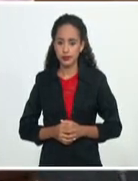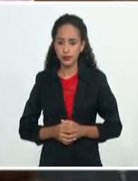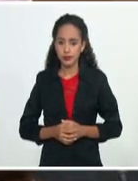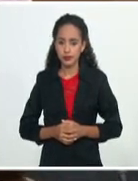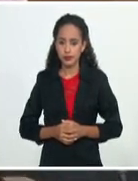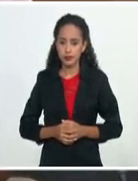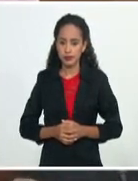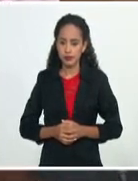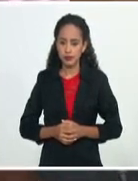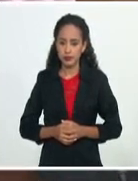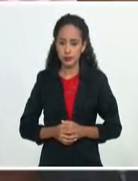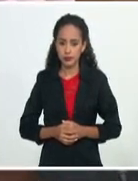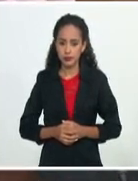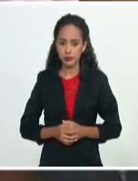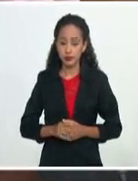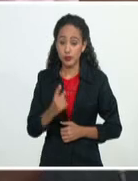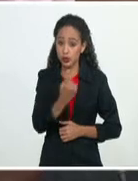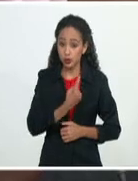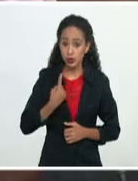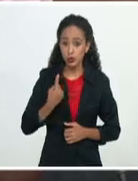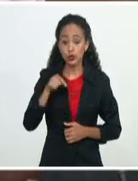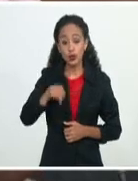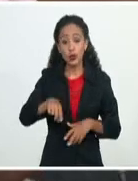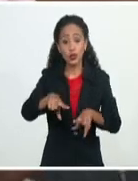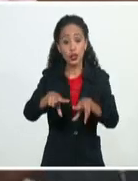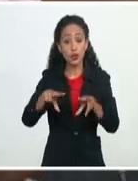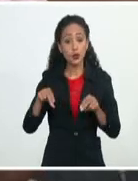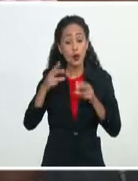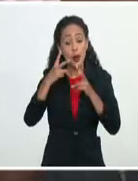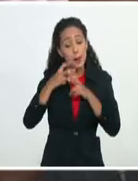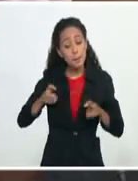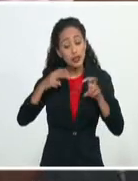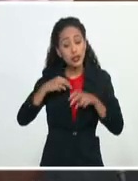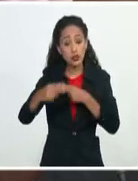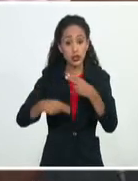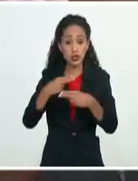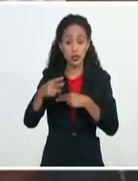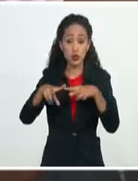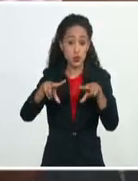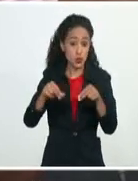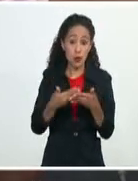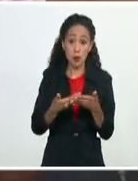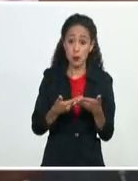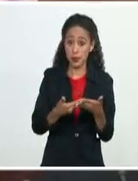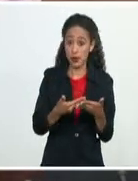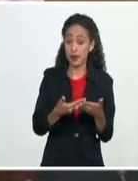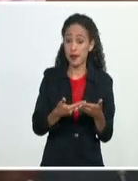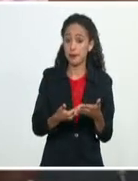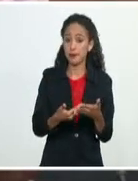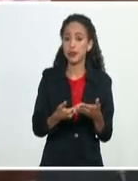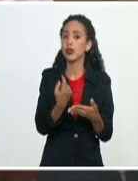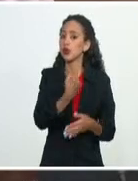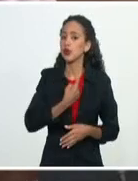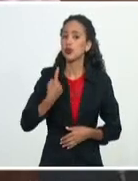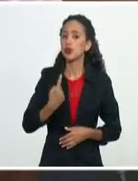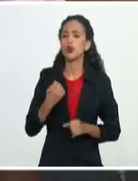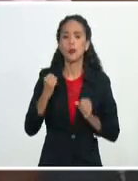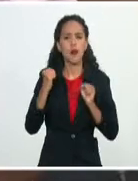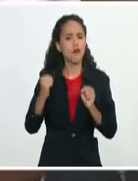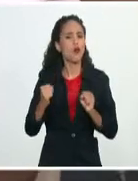estas nuevas investigaciones que se han hecho, los nuevos ensayos que se están haciendo, de robustecer aún más los protocolos